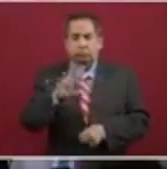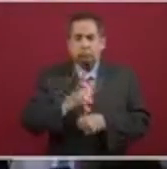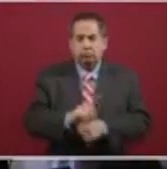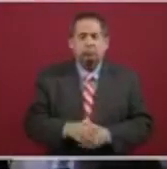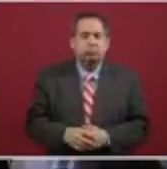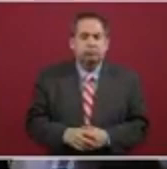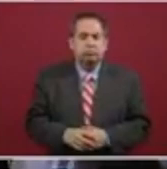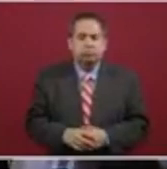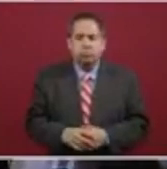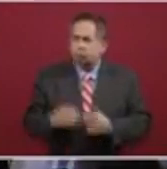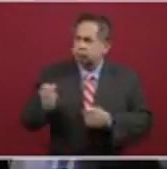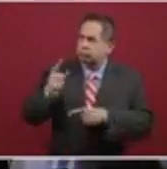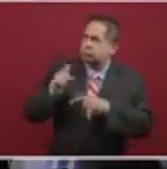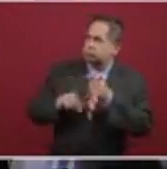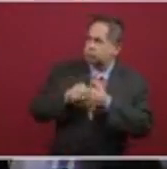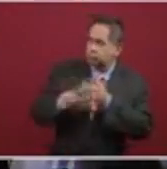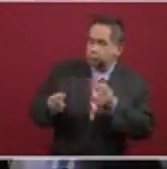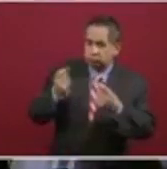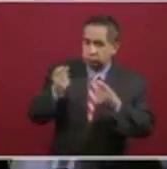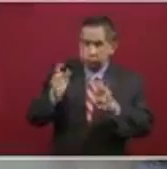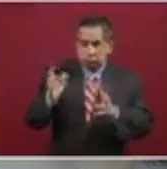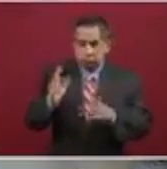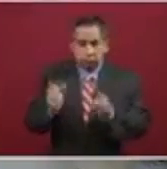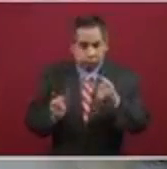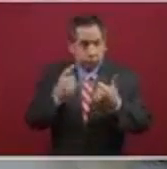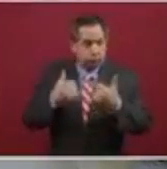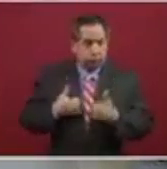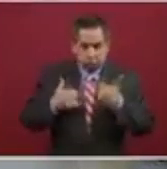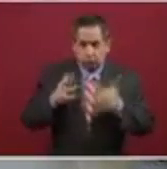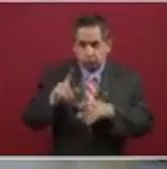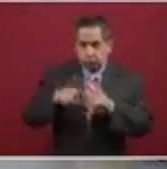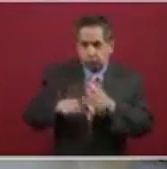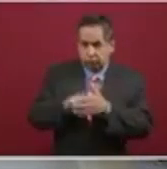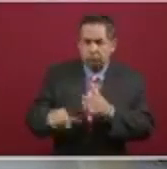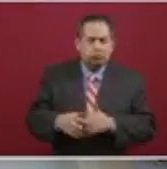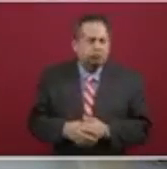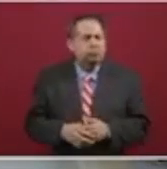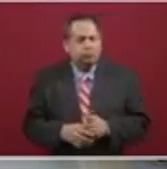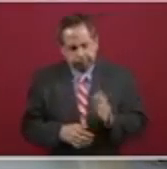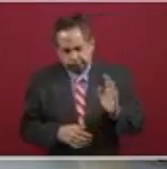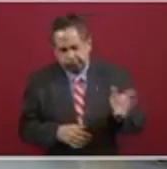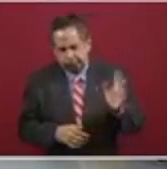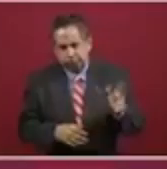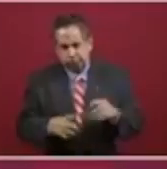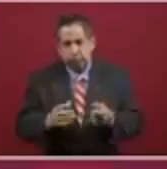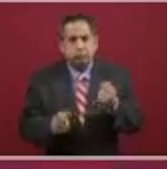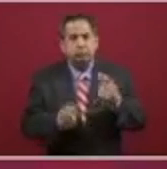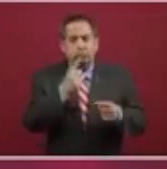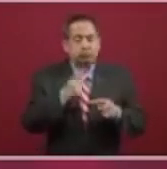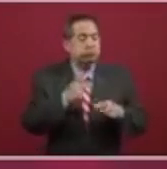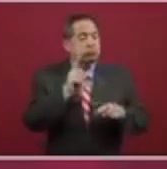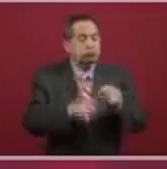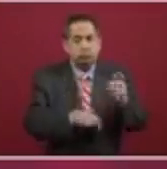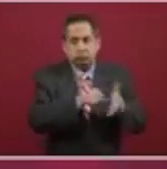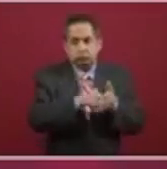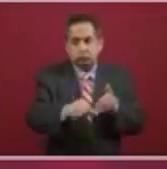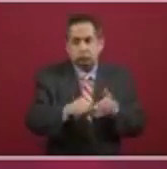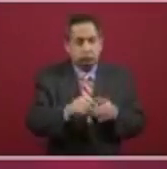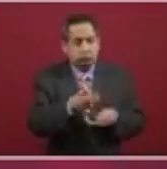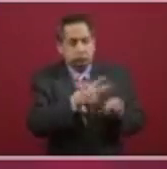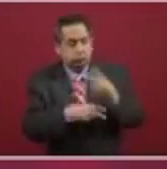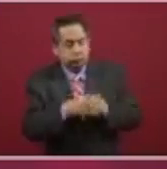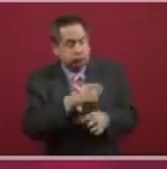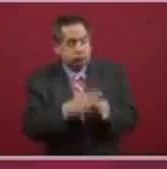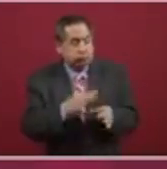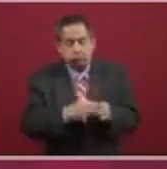de baja de este sistema? ¿Hay chicos que han sido dados de baja? Hay chicos que han sido dados de baja porque no acuden.